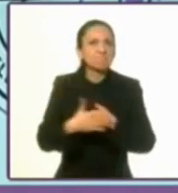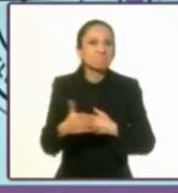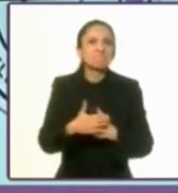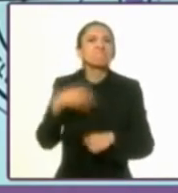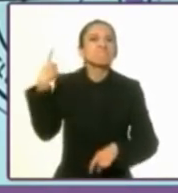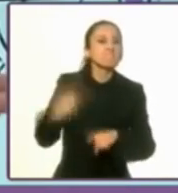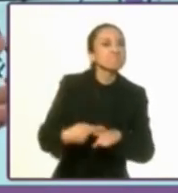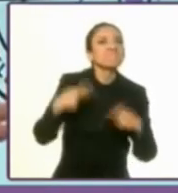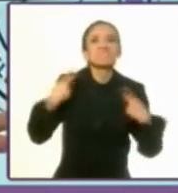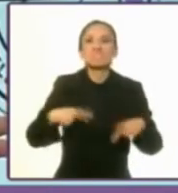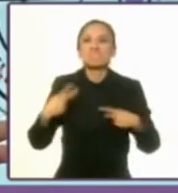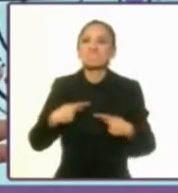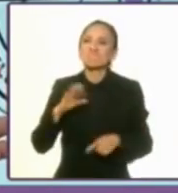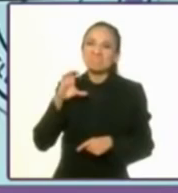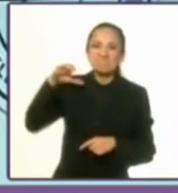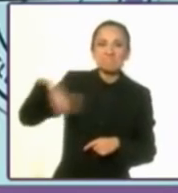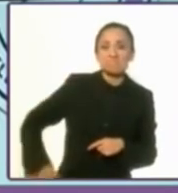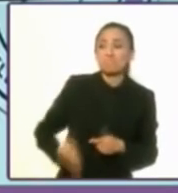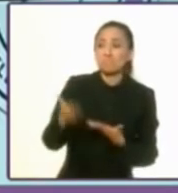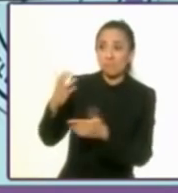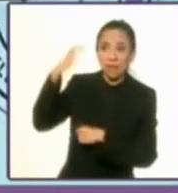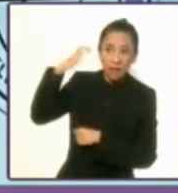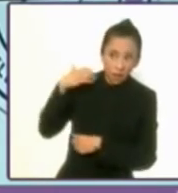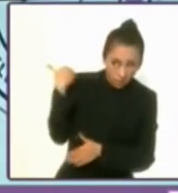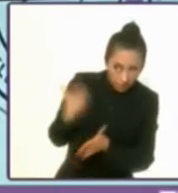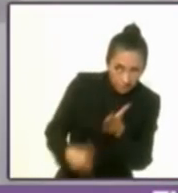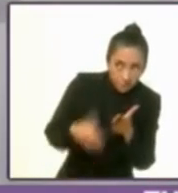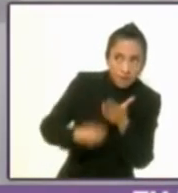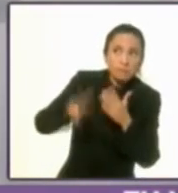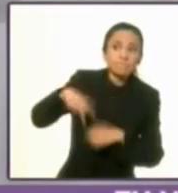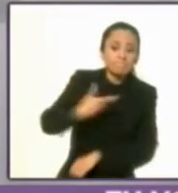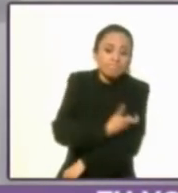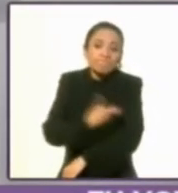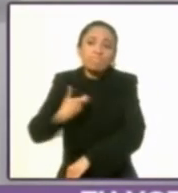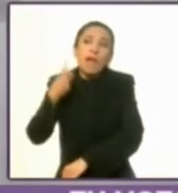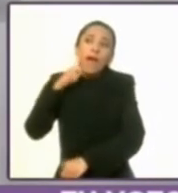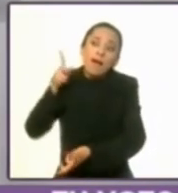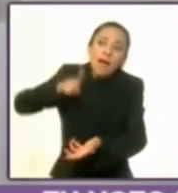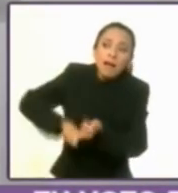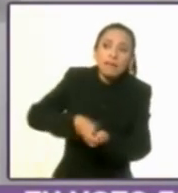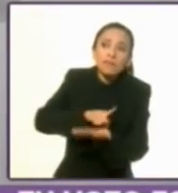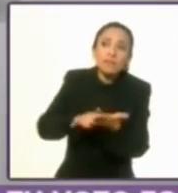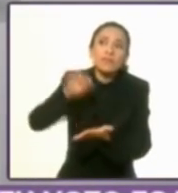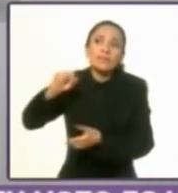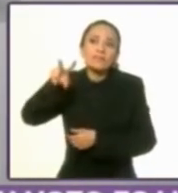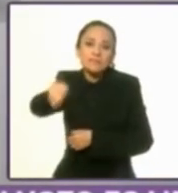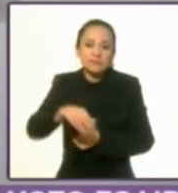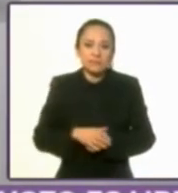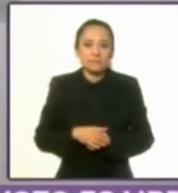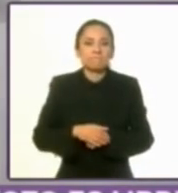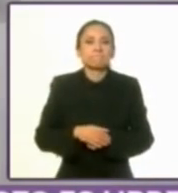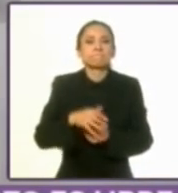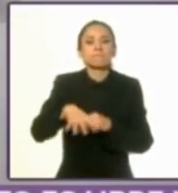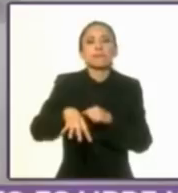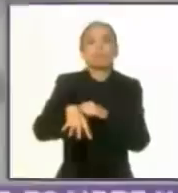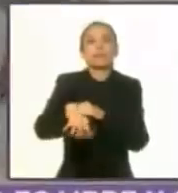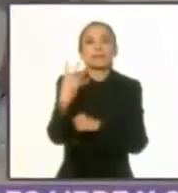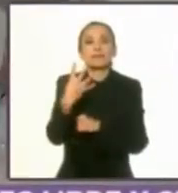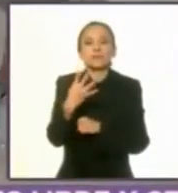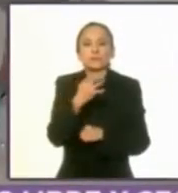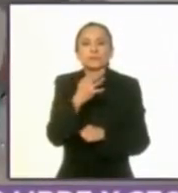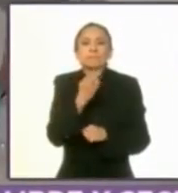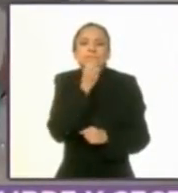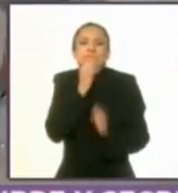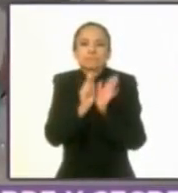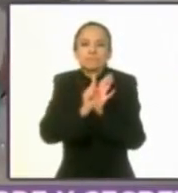cierto claudia nos debes un antidoping claudia derecho de réplica tienes 14 segundos y